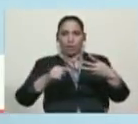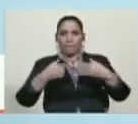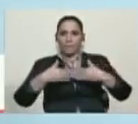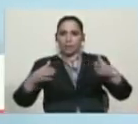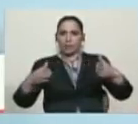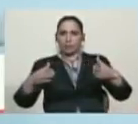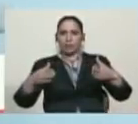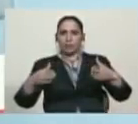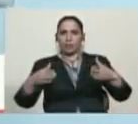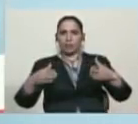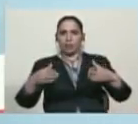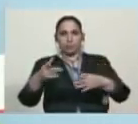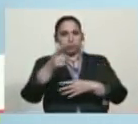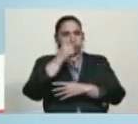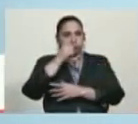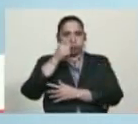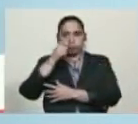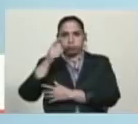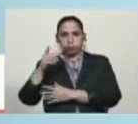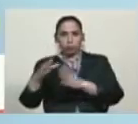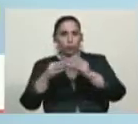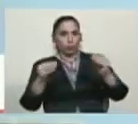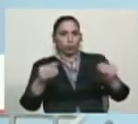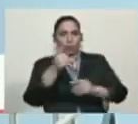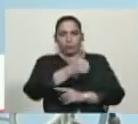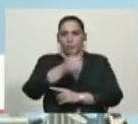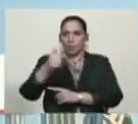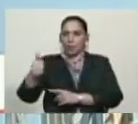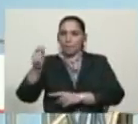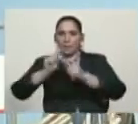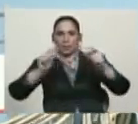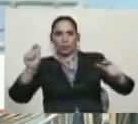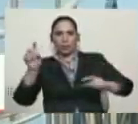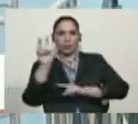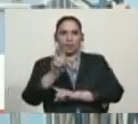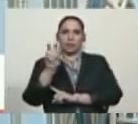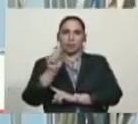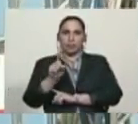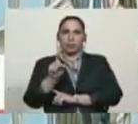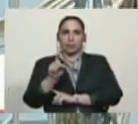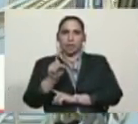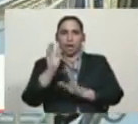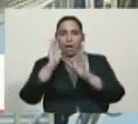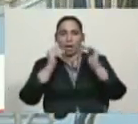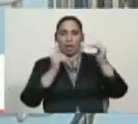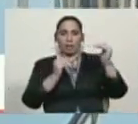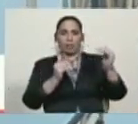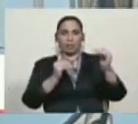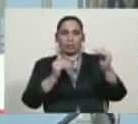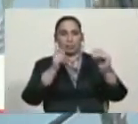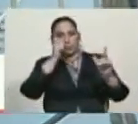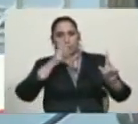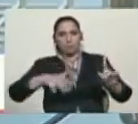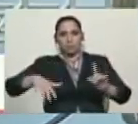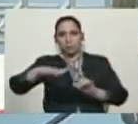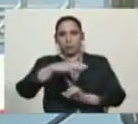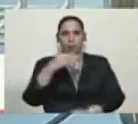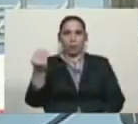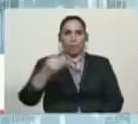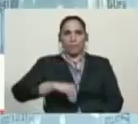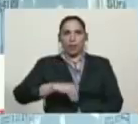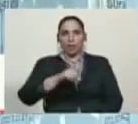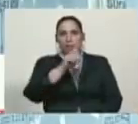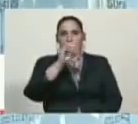monitoreo de cada uno de los pacientes que necesiten la atención de una población que es más de 100 mil